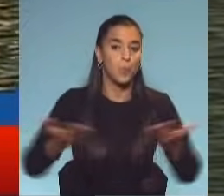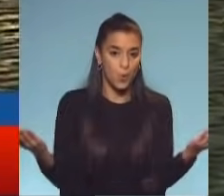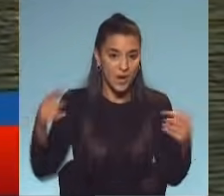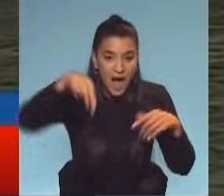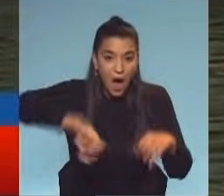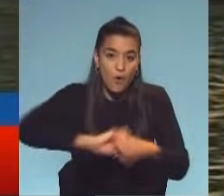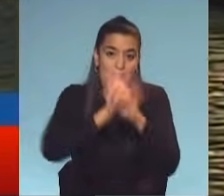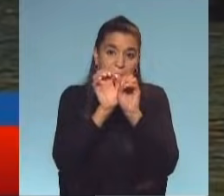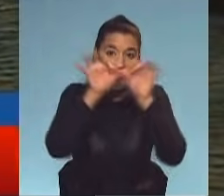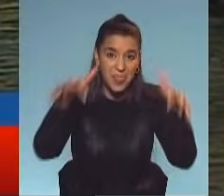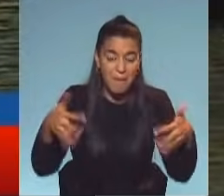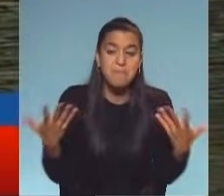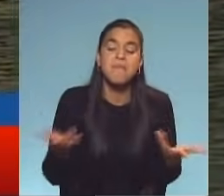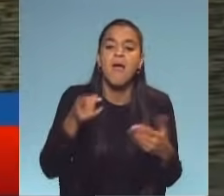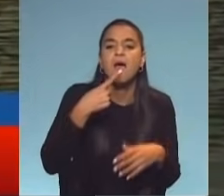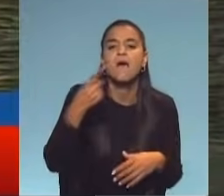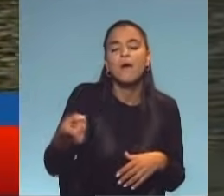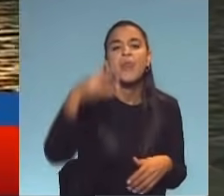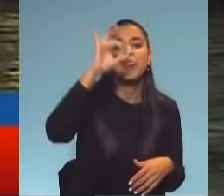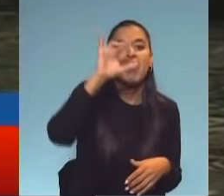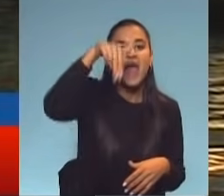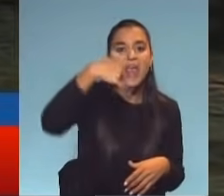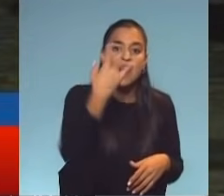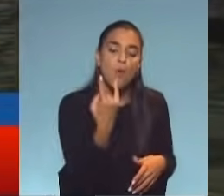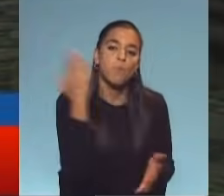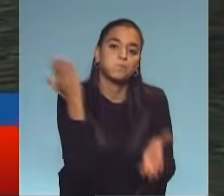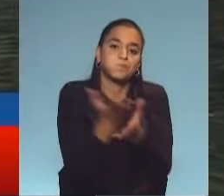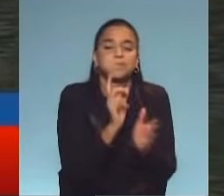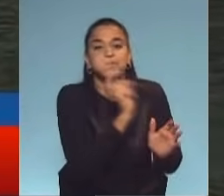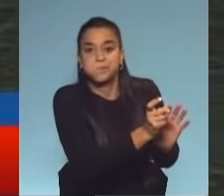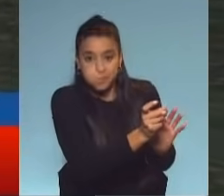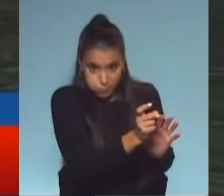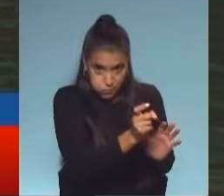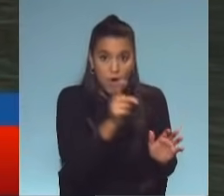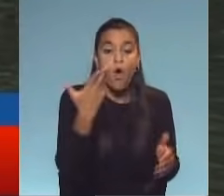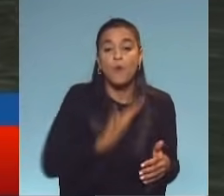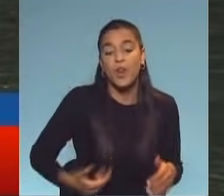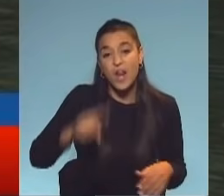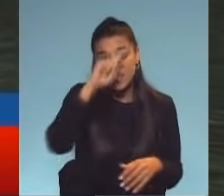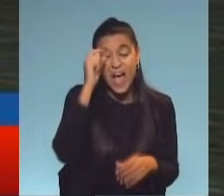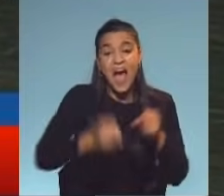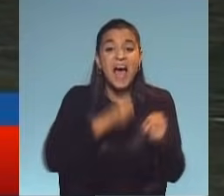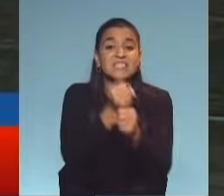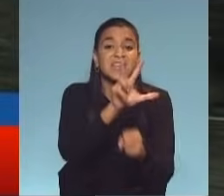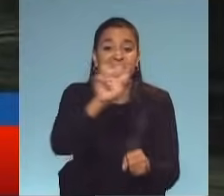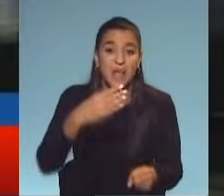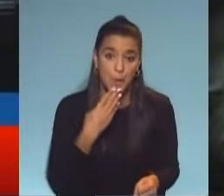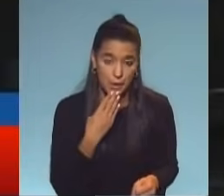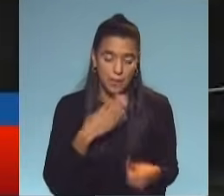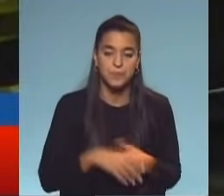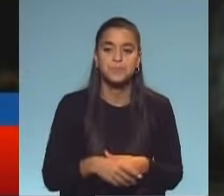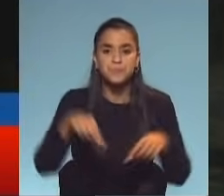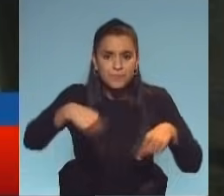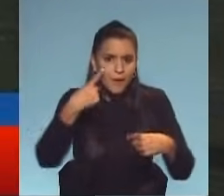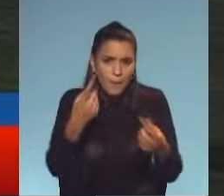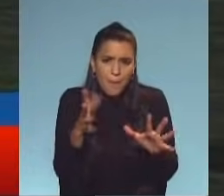medio de una pandemia, o sea, que violen este DNU impuesto por el gobierno nacional que rige hasta el 30 de abril. Pero ahora vemos